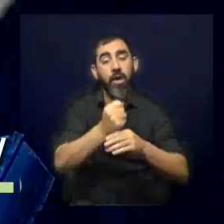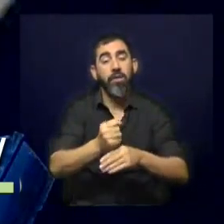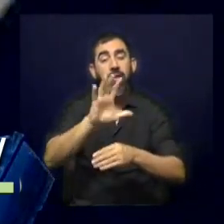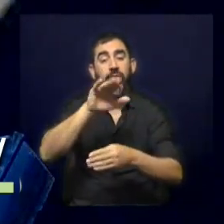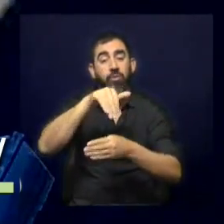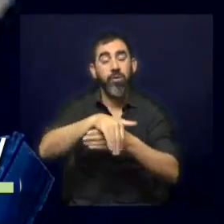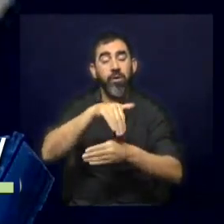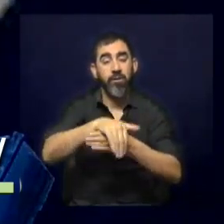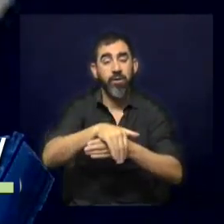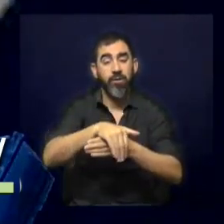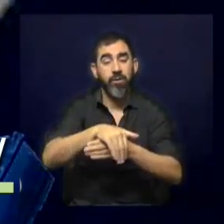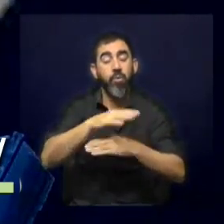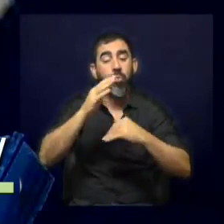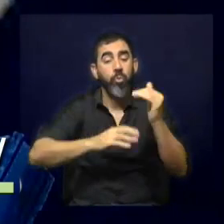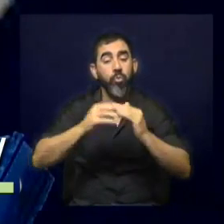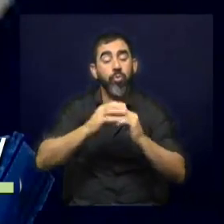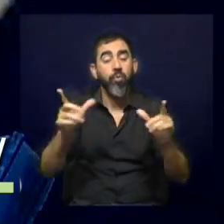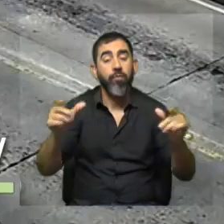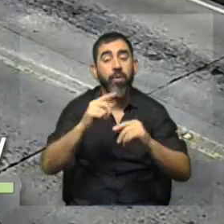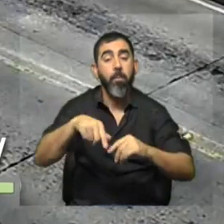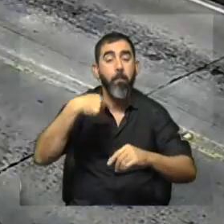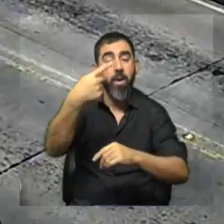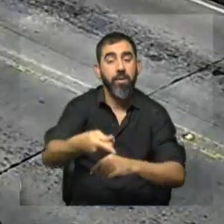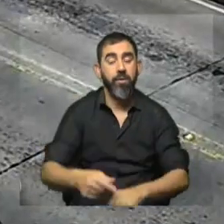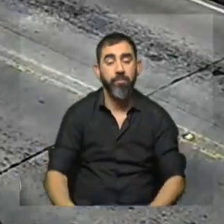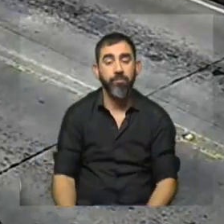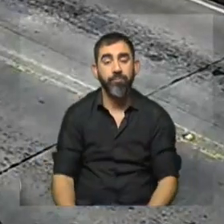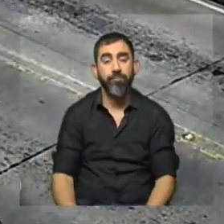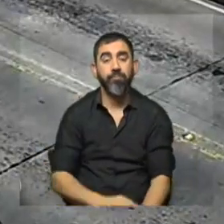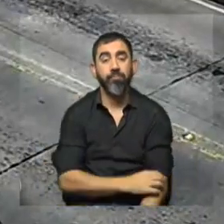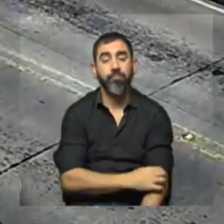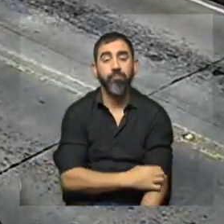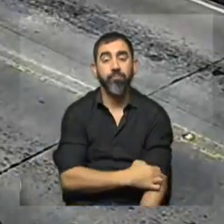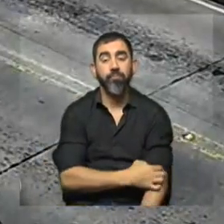17 horas en una obra que finaliza en la próxima jornada.